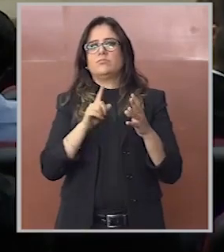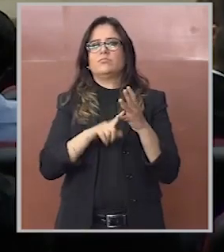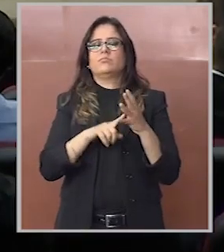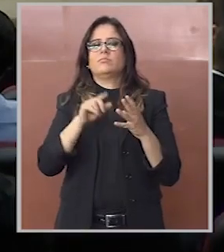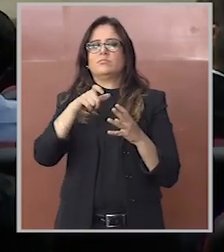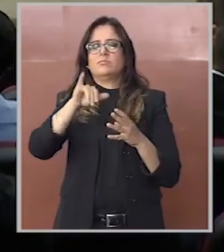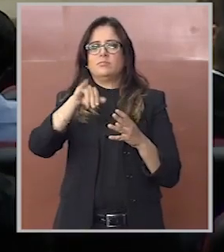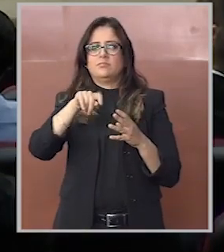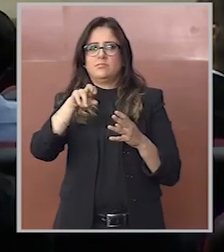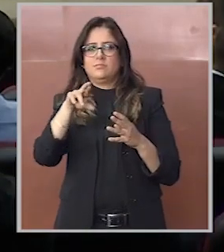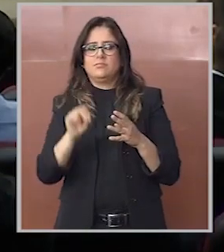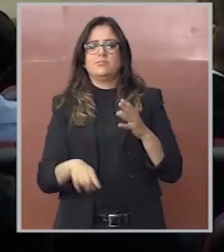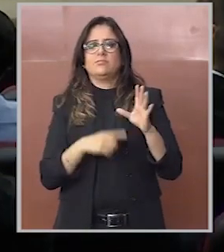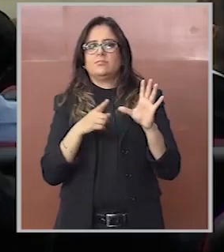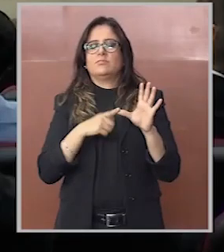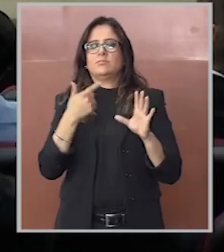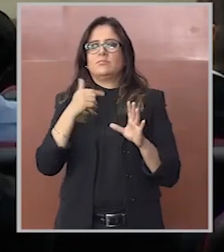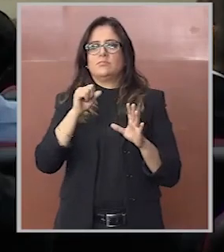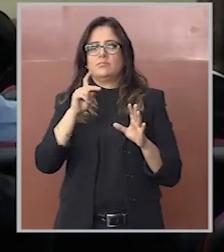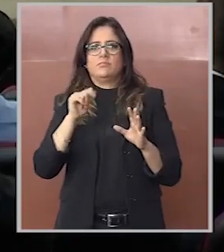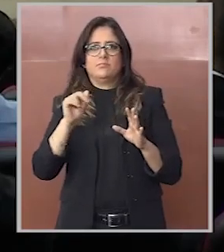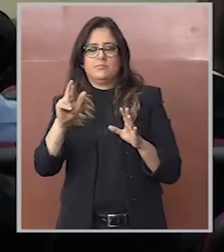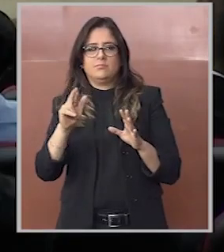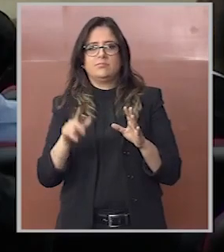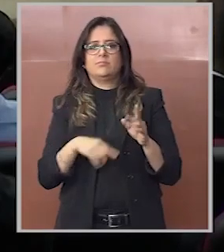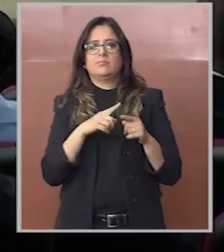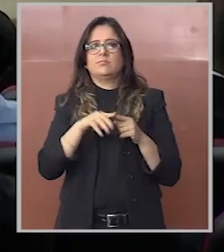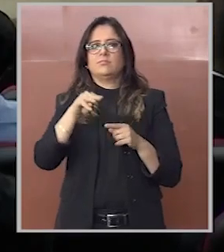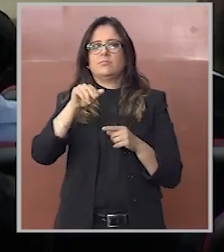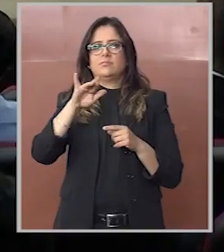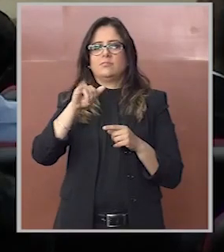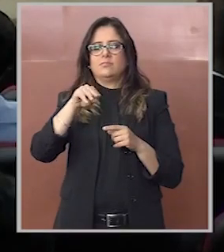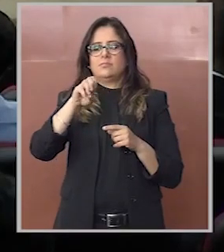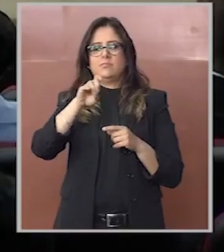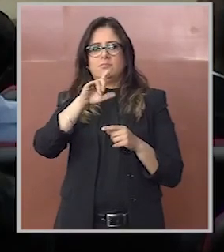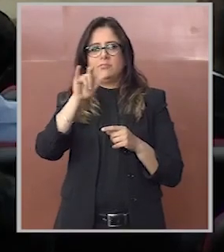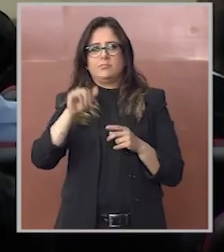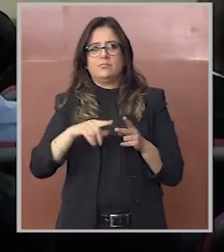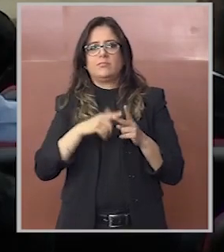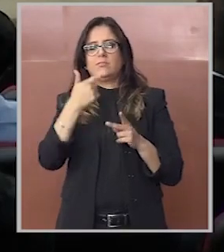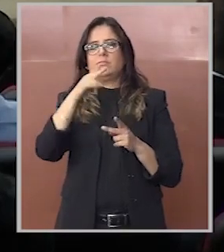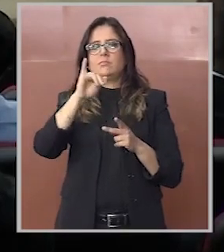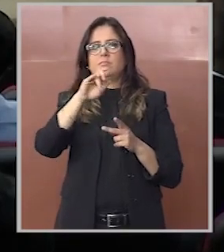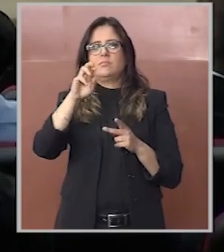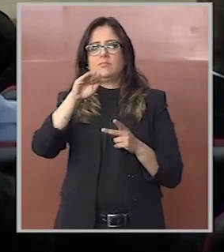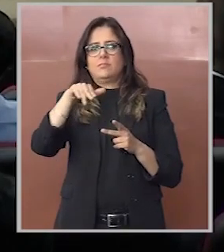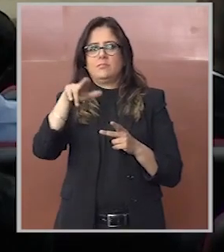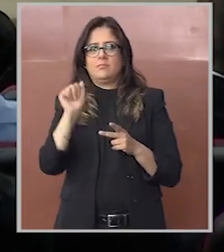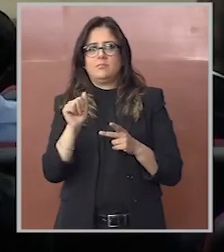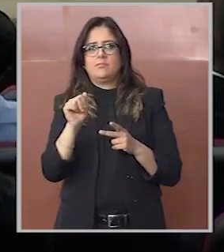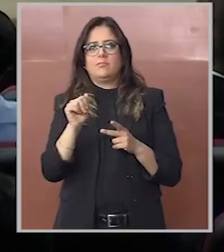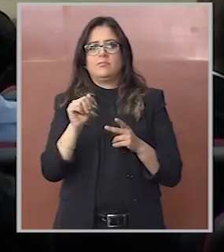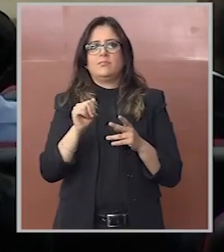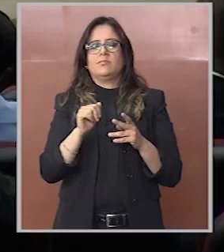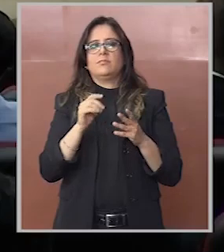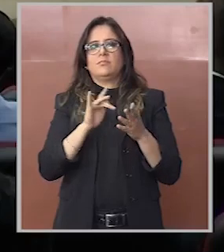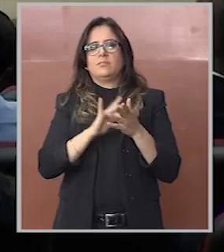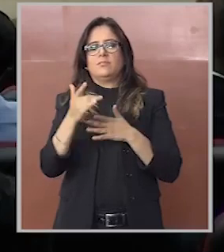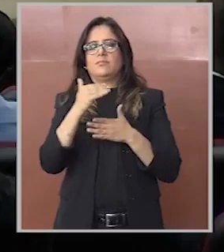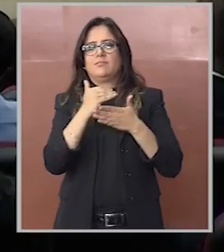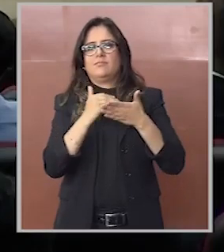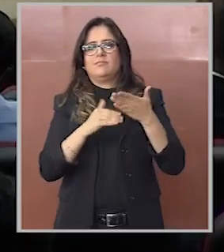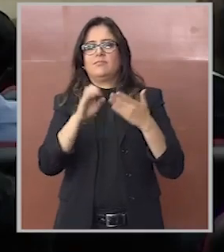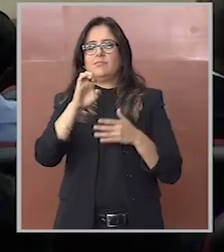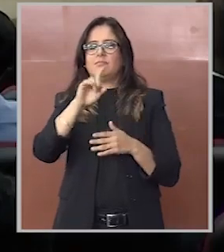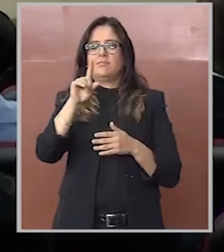Medellín Guillermina Mora García y bueno también durante buena parte del proceso Elisabeth Olvera un agradecimiento también a